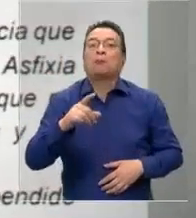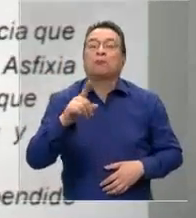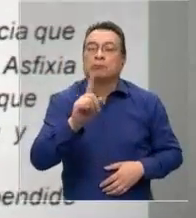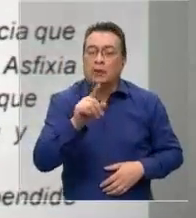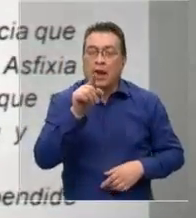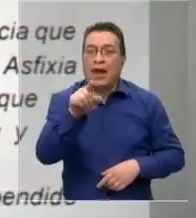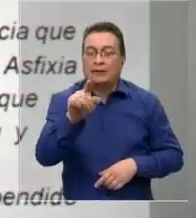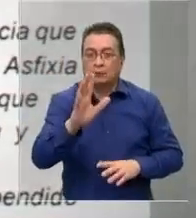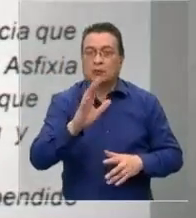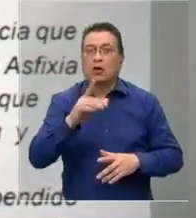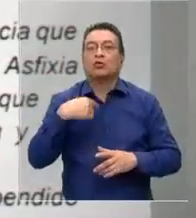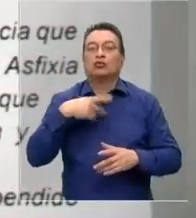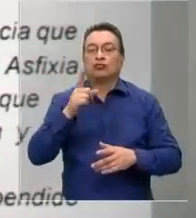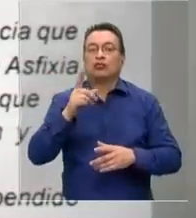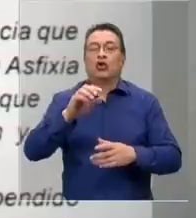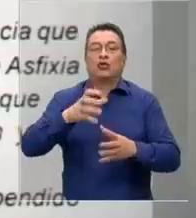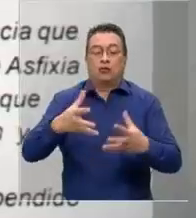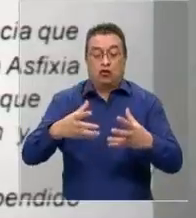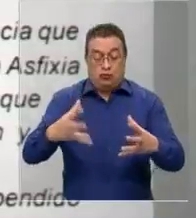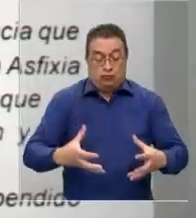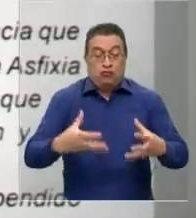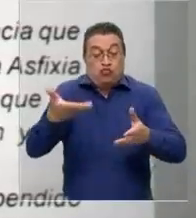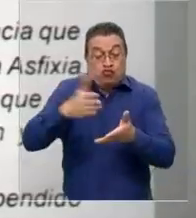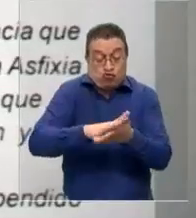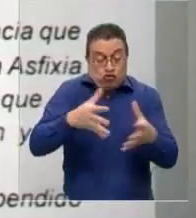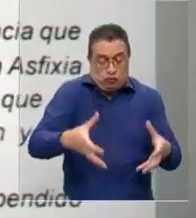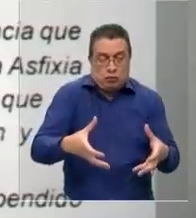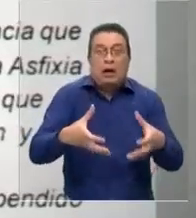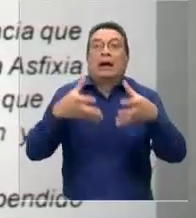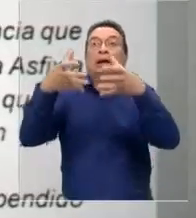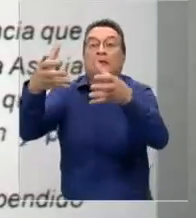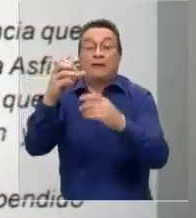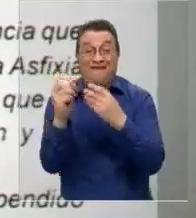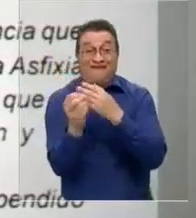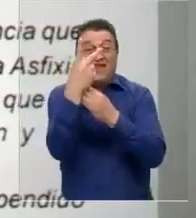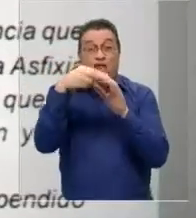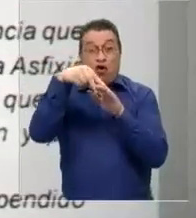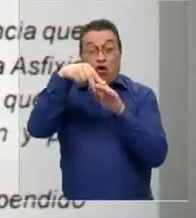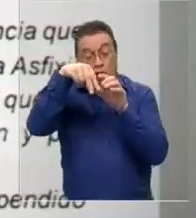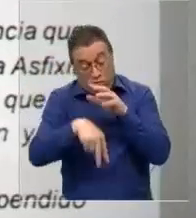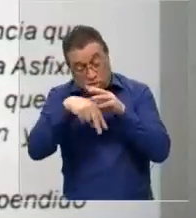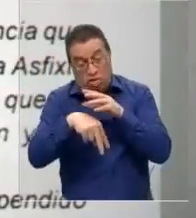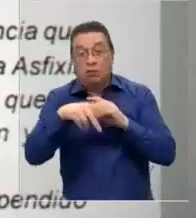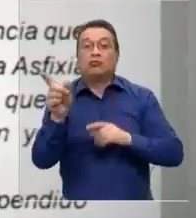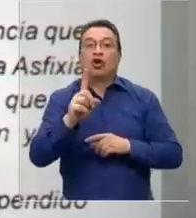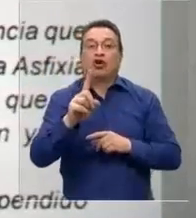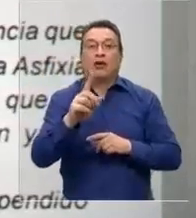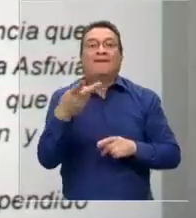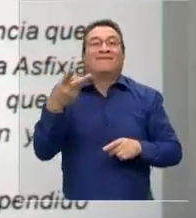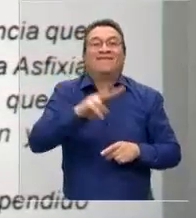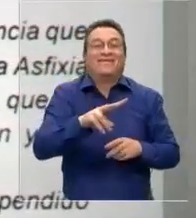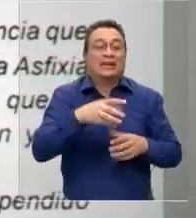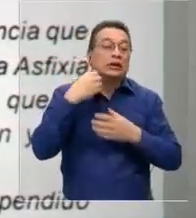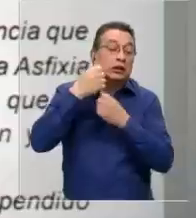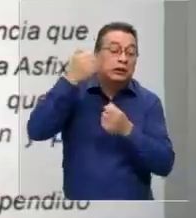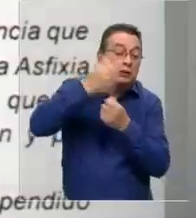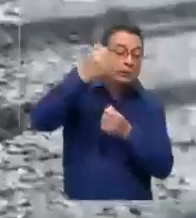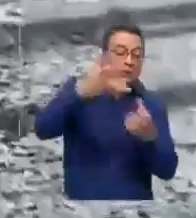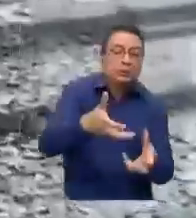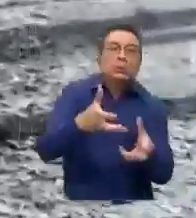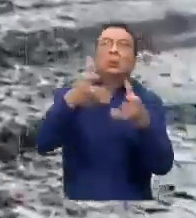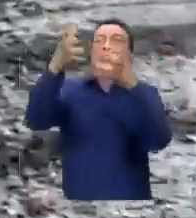trata de la suspensión de un cadáver, no de un individuo vivo, lo que demuestra que estamos ante una simulación de